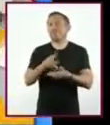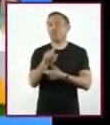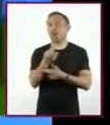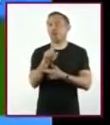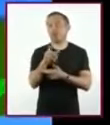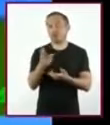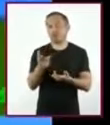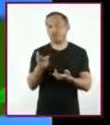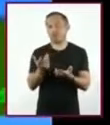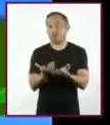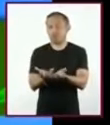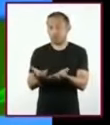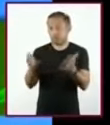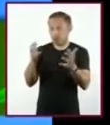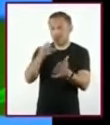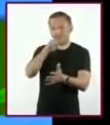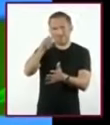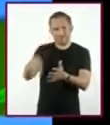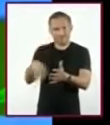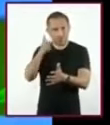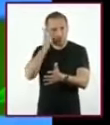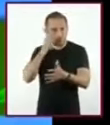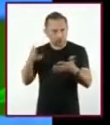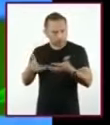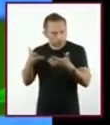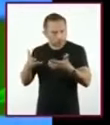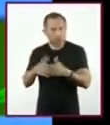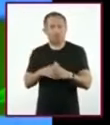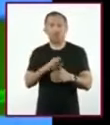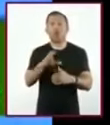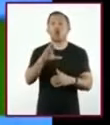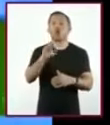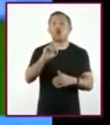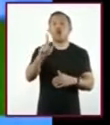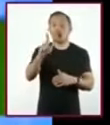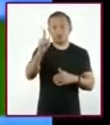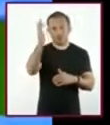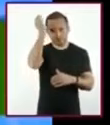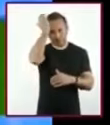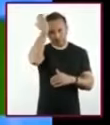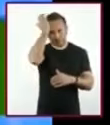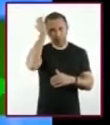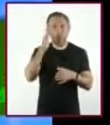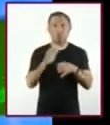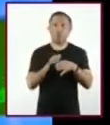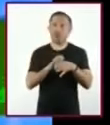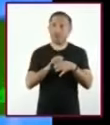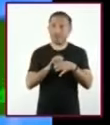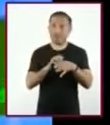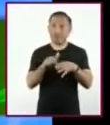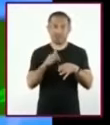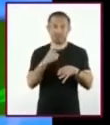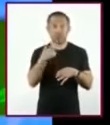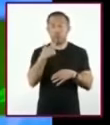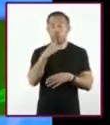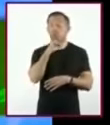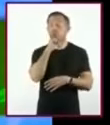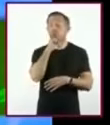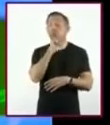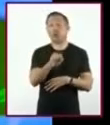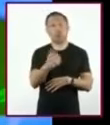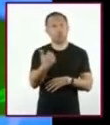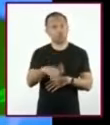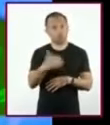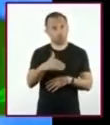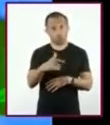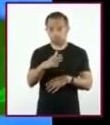bowl, un poco de col morada. La col morada es buenísima. Te ayuda también, recuerda que